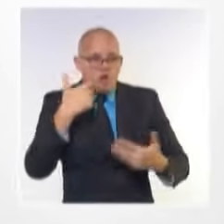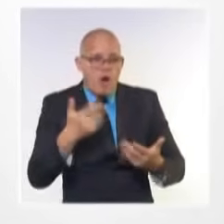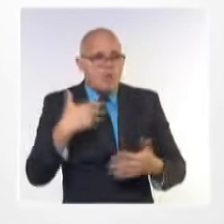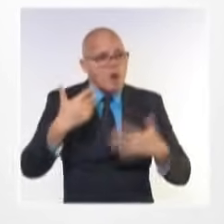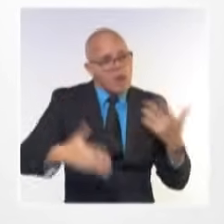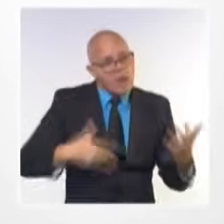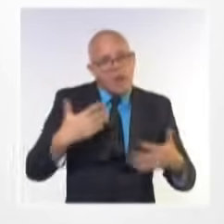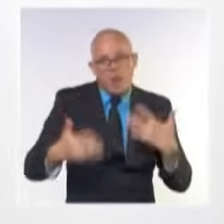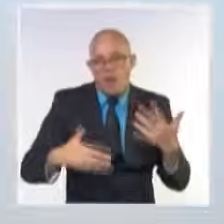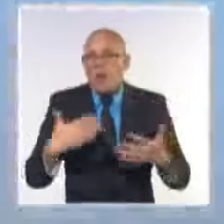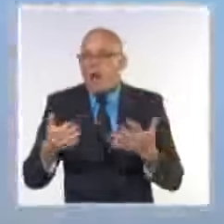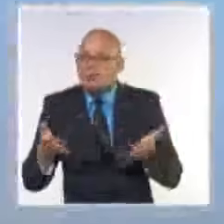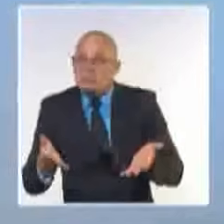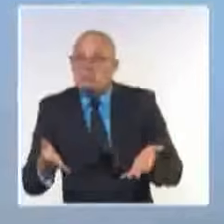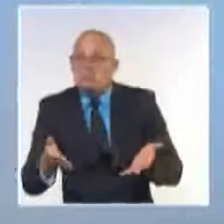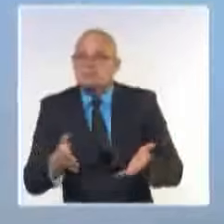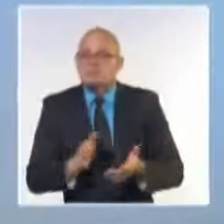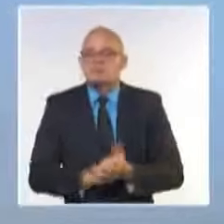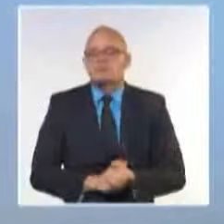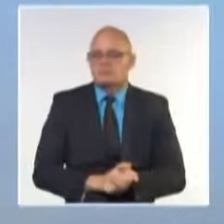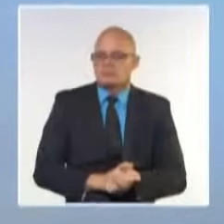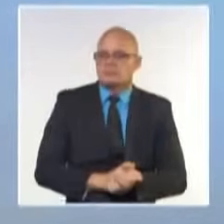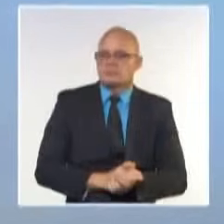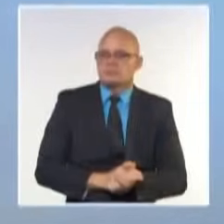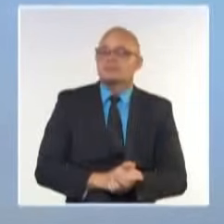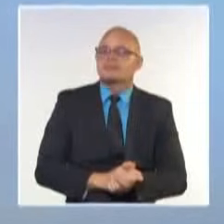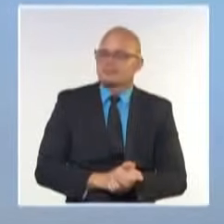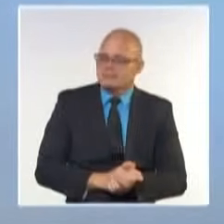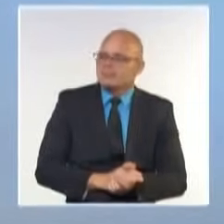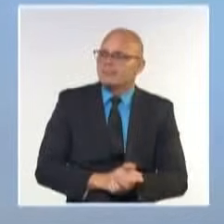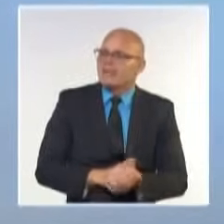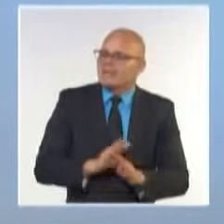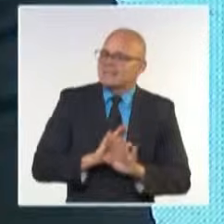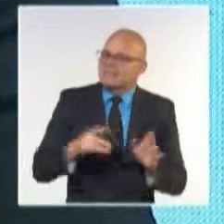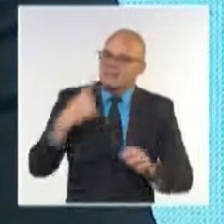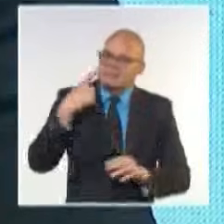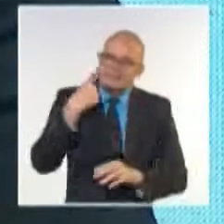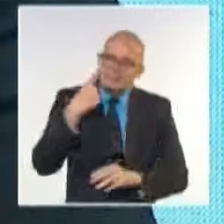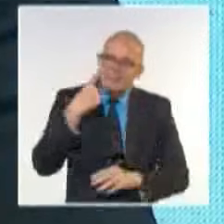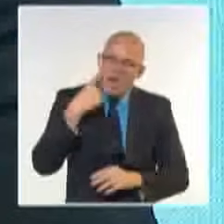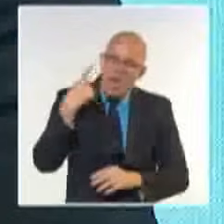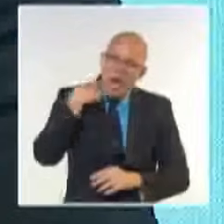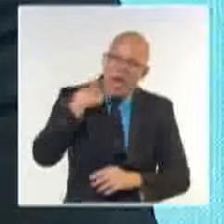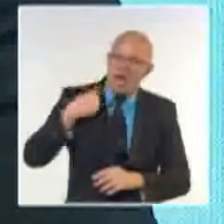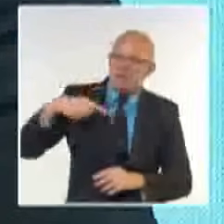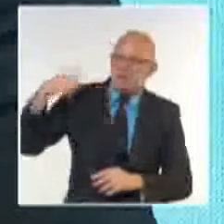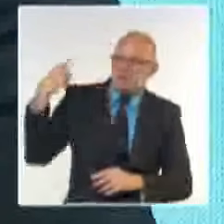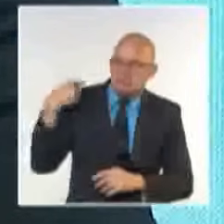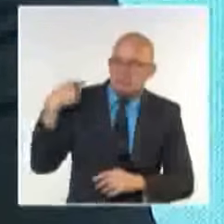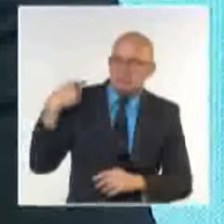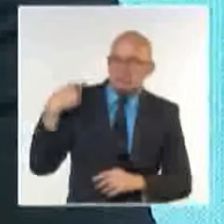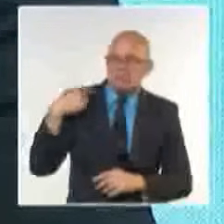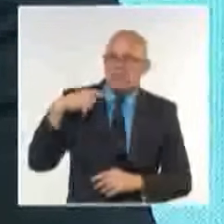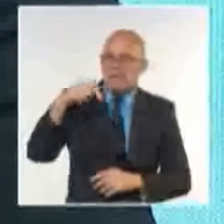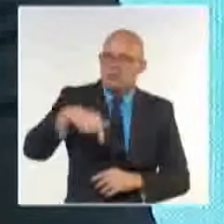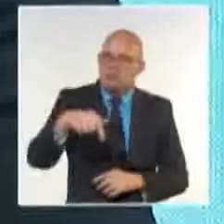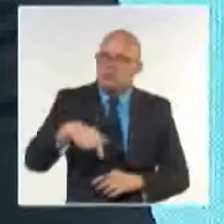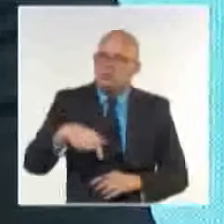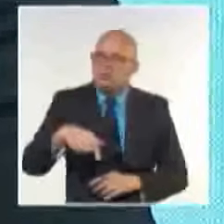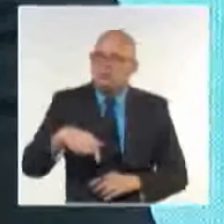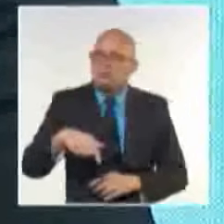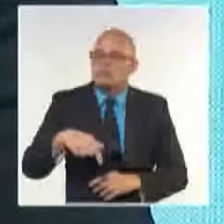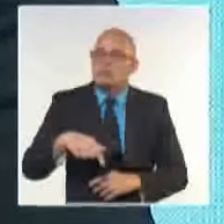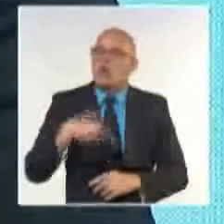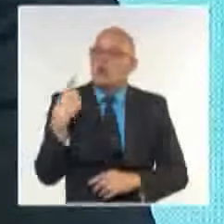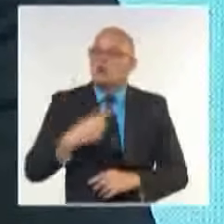país. Sí, Humberto, nosotros hemos efectuado entre el año pasado y este año 2 recorridos a nivel de